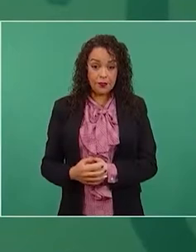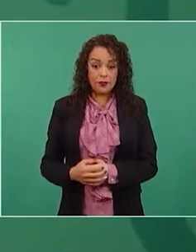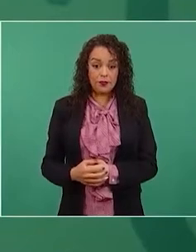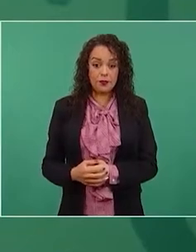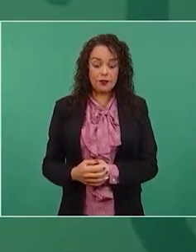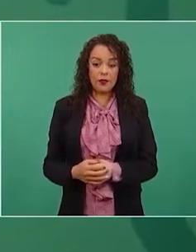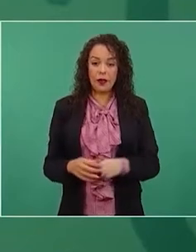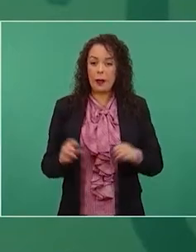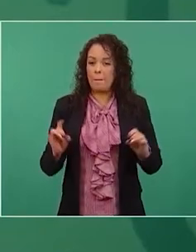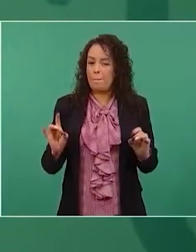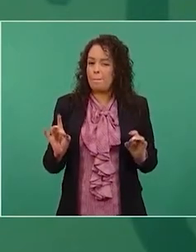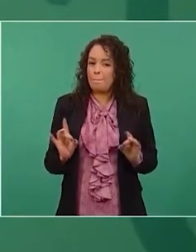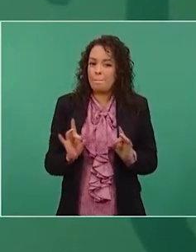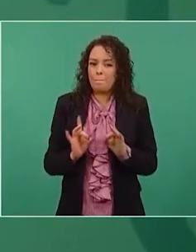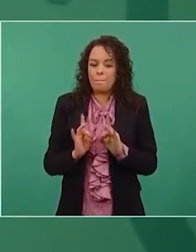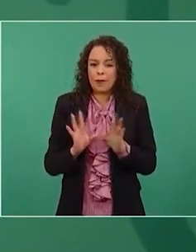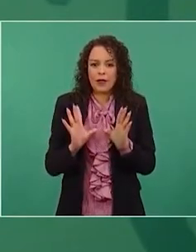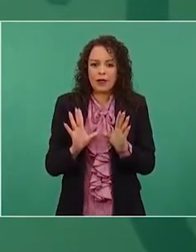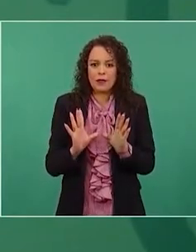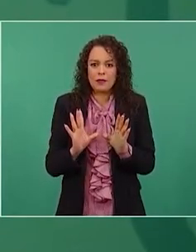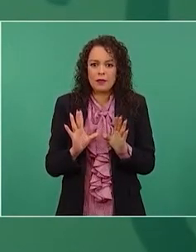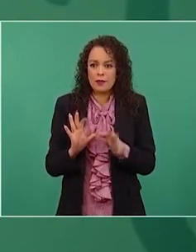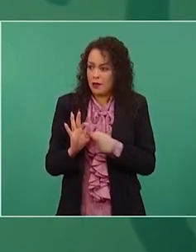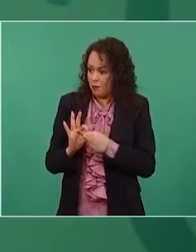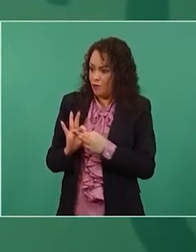de repente se rompió